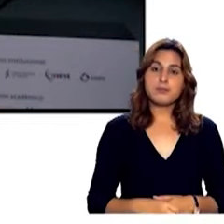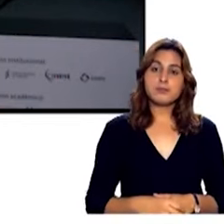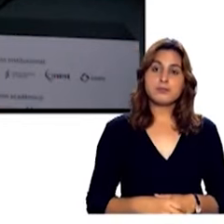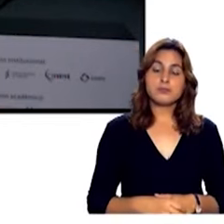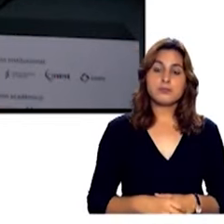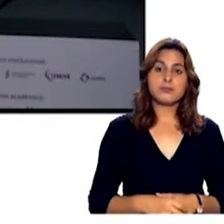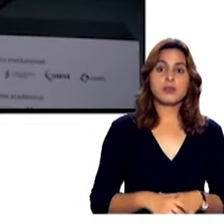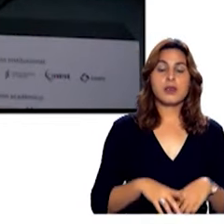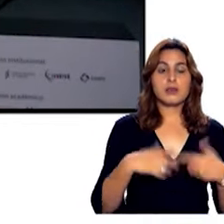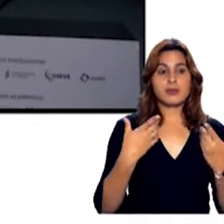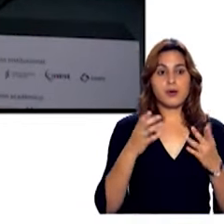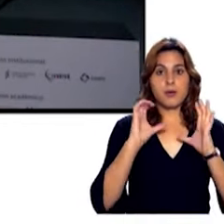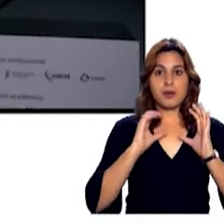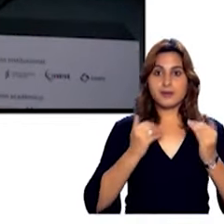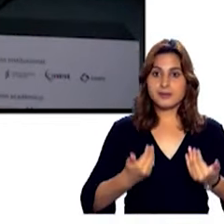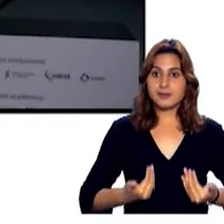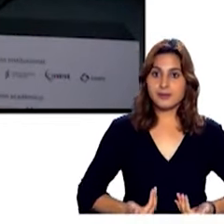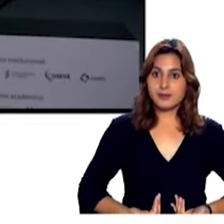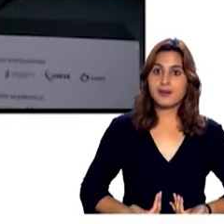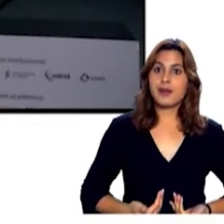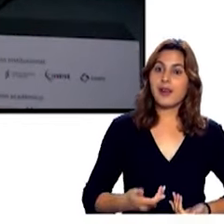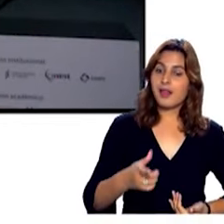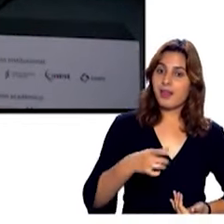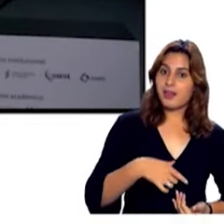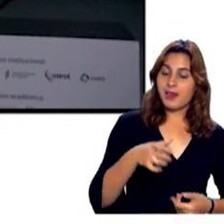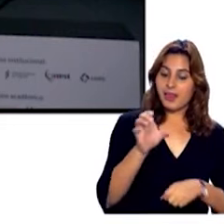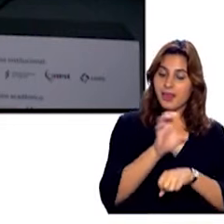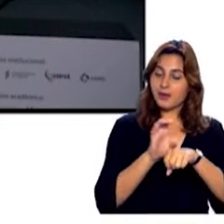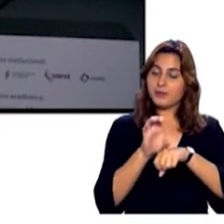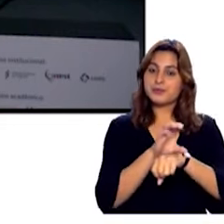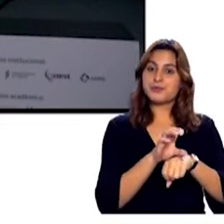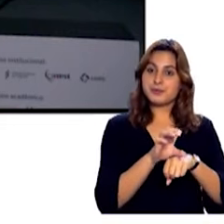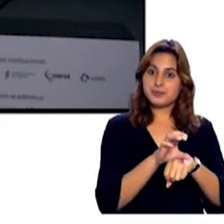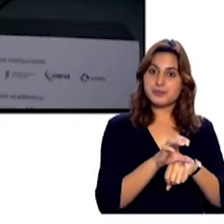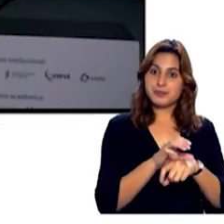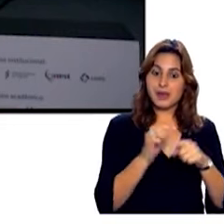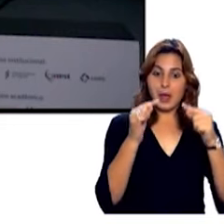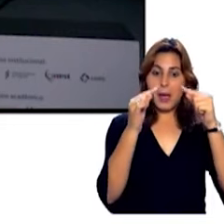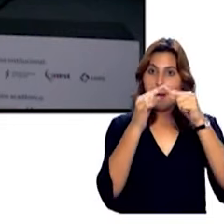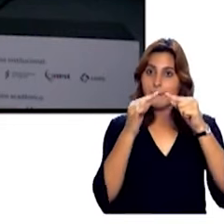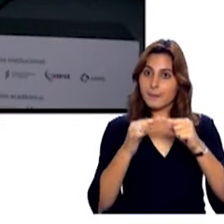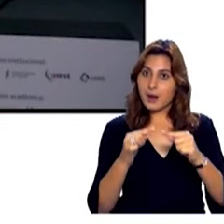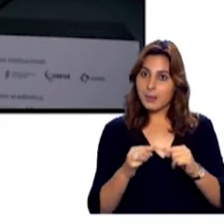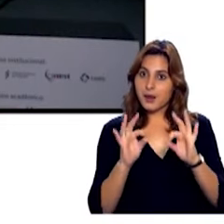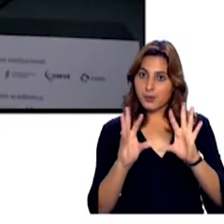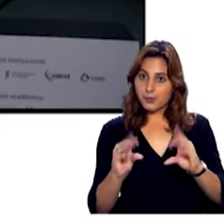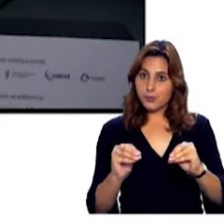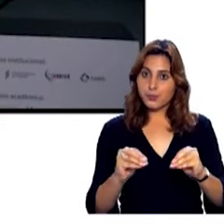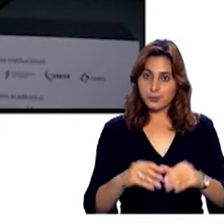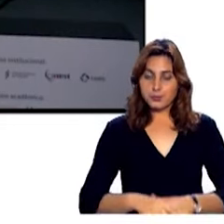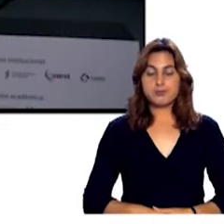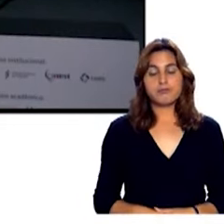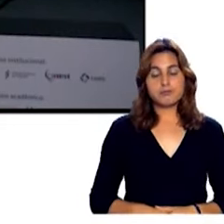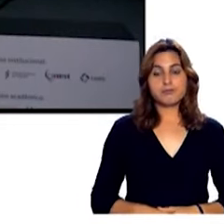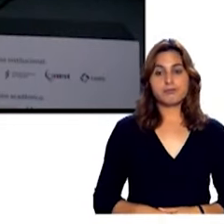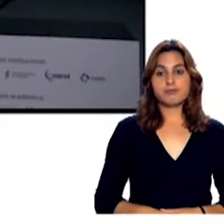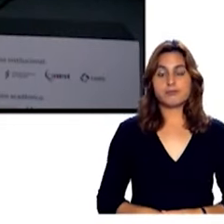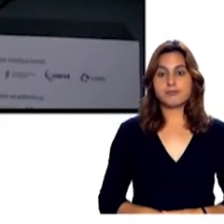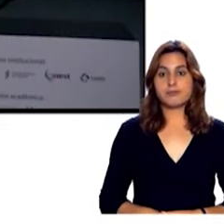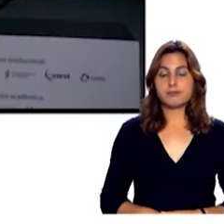institucionalidad las resolucion judiciales a par sur problema básico del funcionamiento de sistem